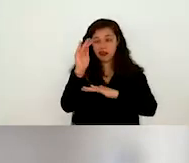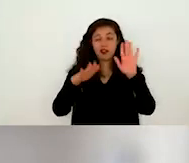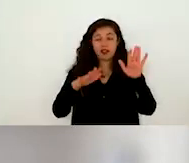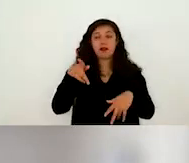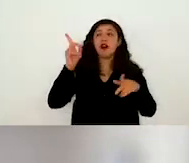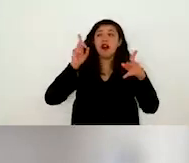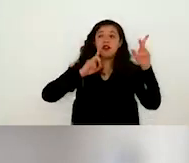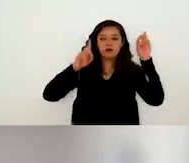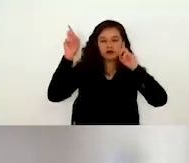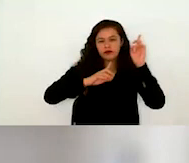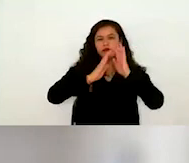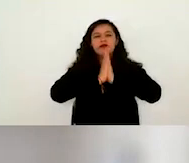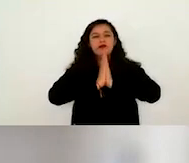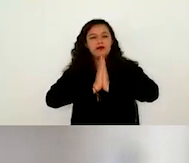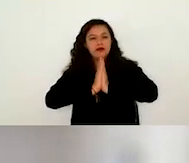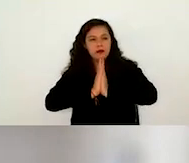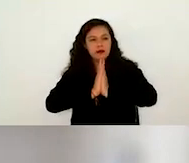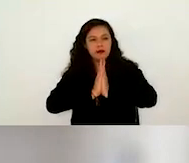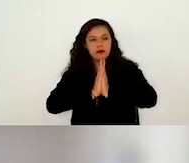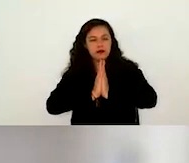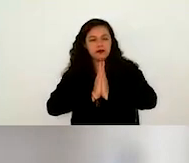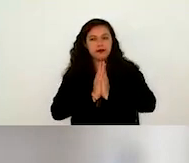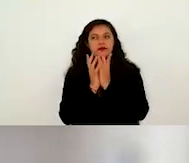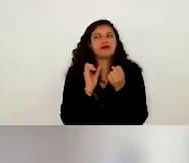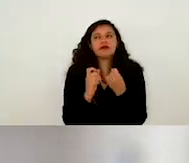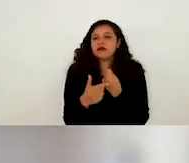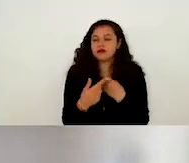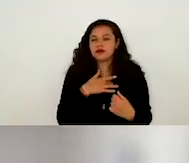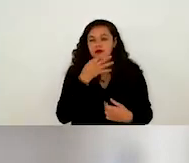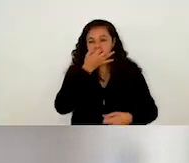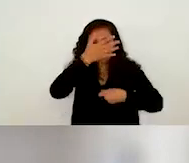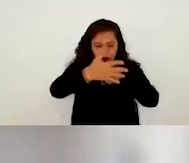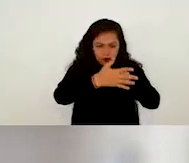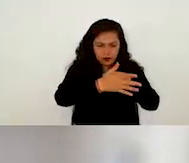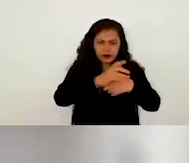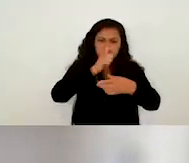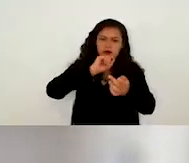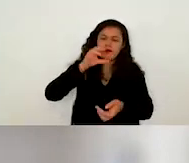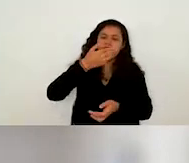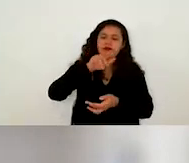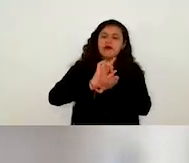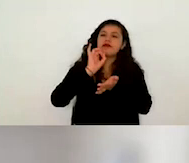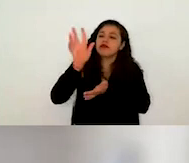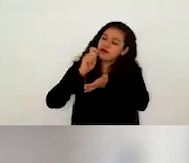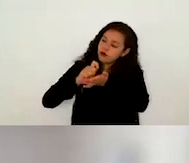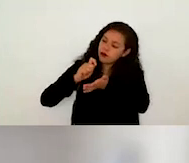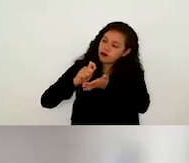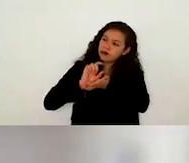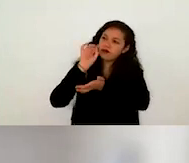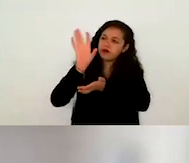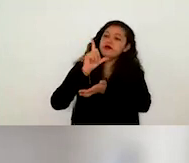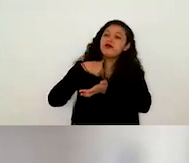por favor si hay dudas inquietudes también a saber anote las en el chat para ello poder este